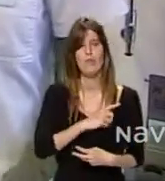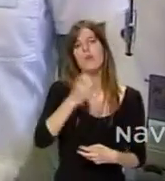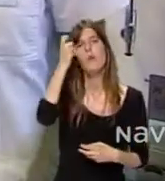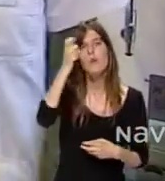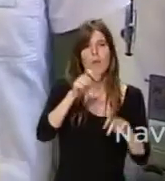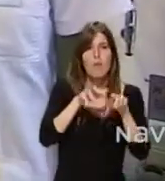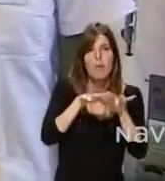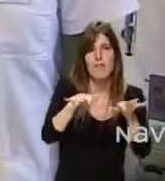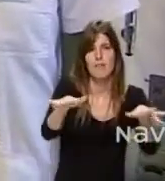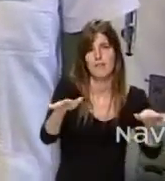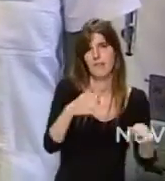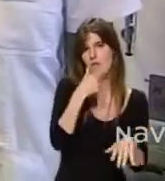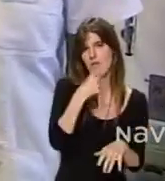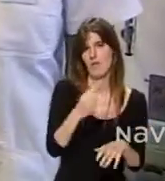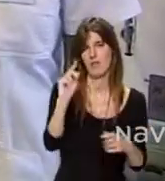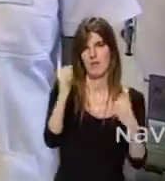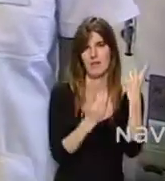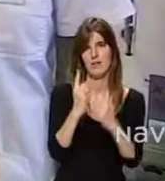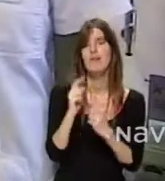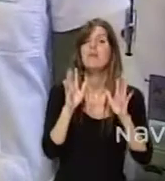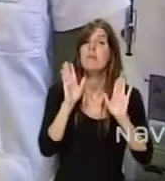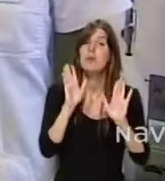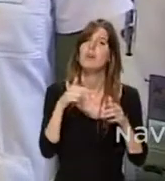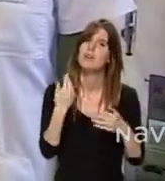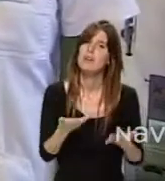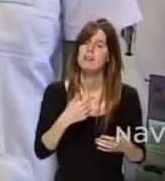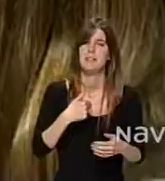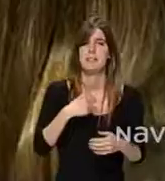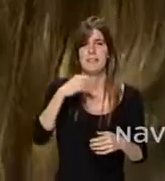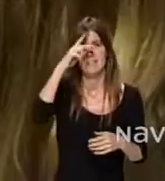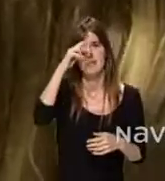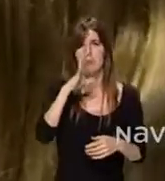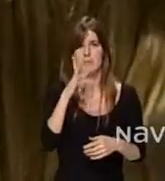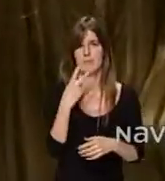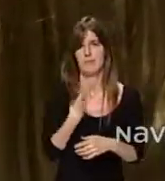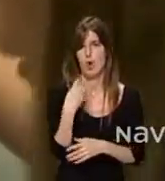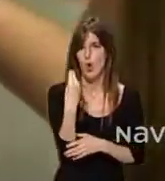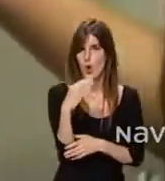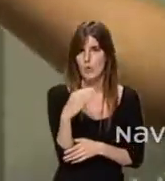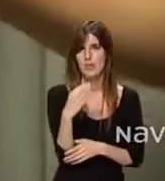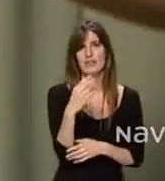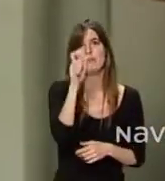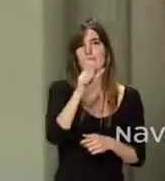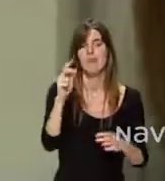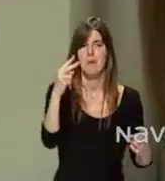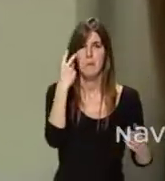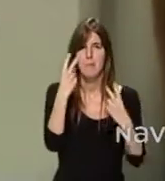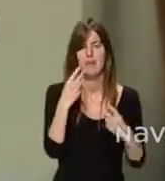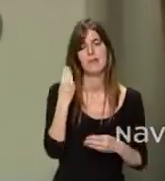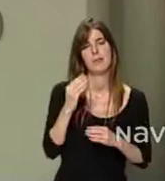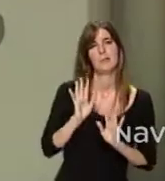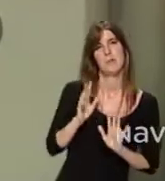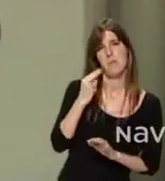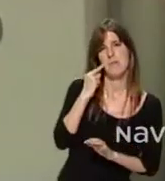el boca a boca hace mucho, pero también teníamos el hándicap que éramos muy jóvenes, y también la gente, pues al principio igual puede estar un poco más